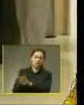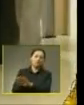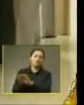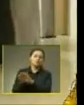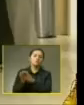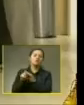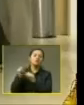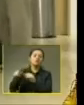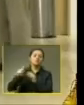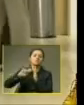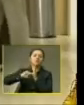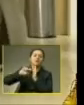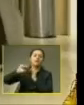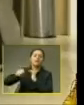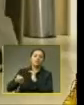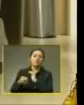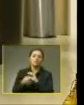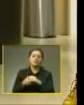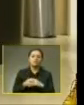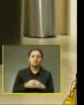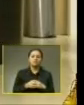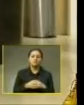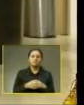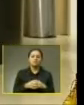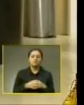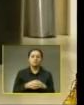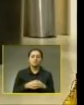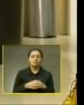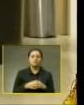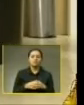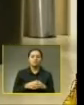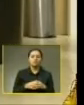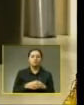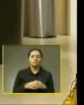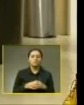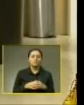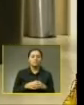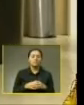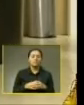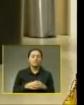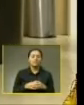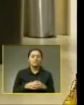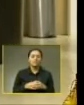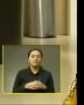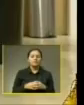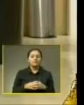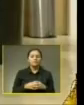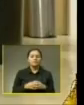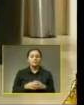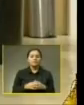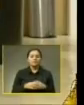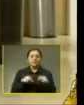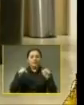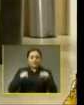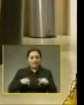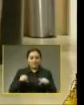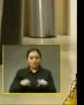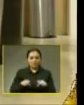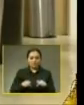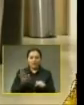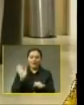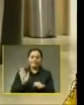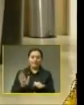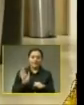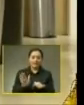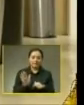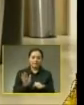más su concesión o revertirle su concesión. Eso atenta contra la